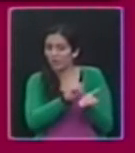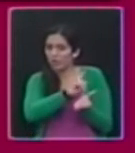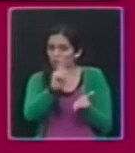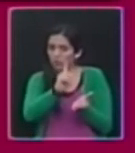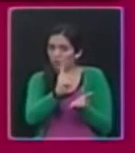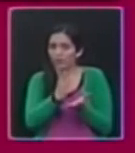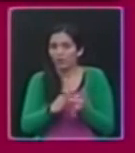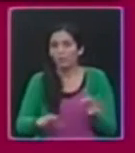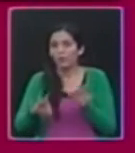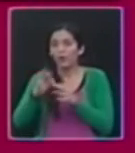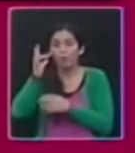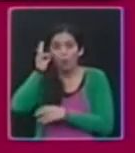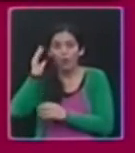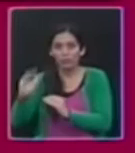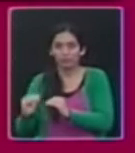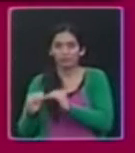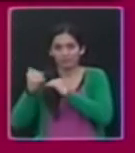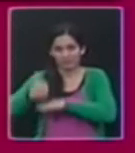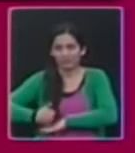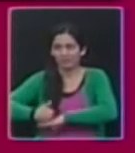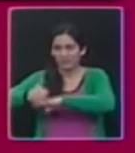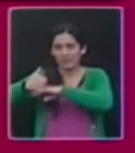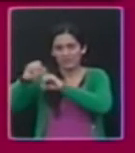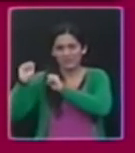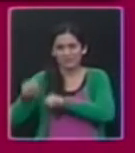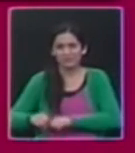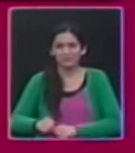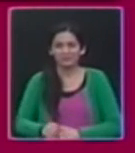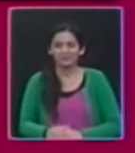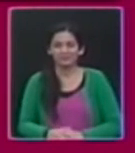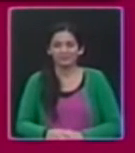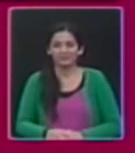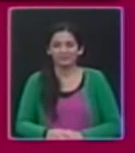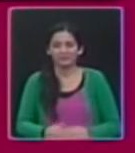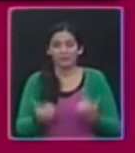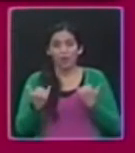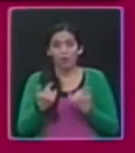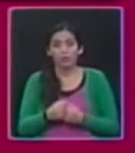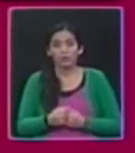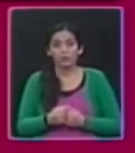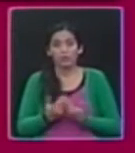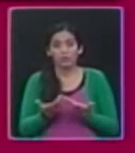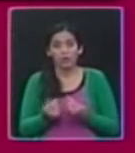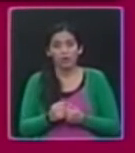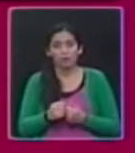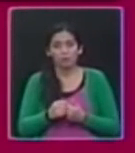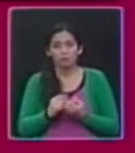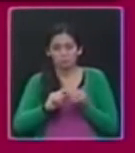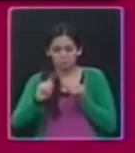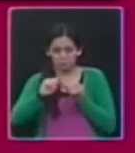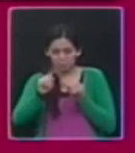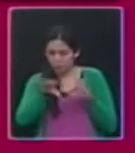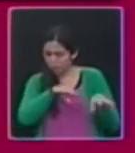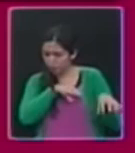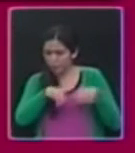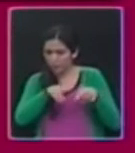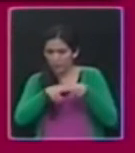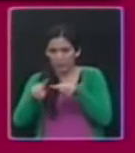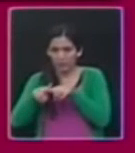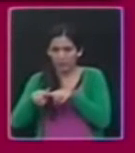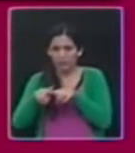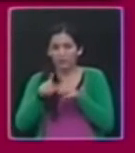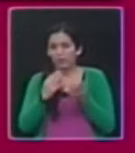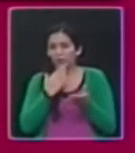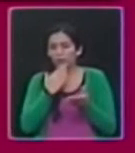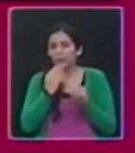capaces de tomar decisiones muy efectivas también. Entonces, ¿cuáles son las actividades que ustedes han realizado y que van a continuar realizando como parte de esta